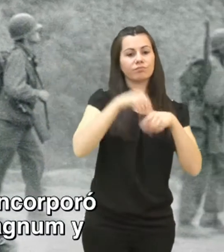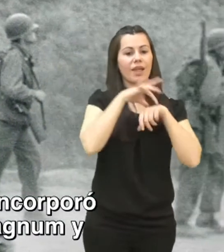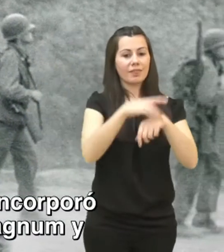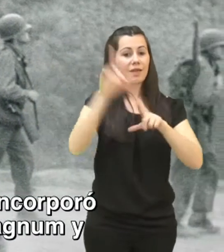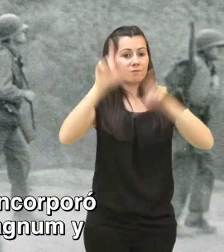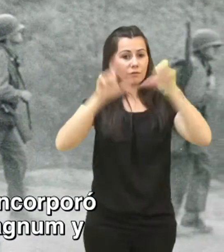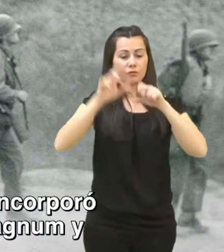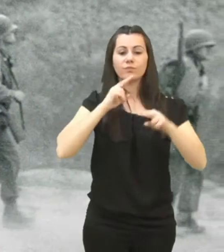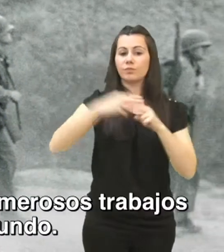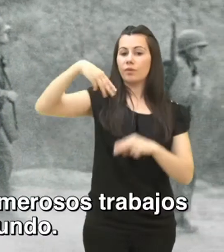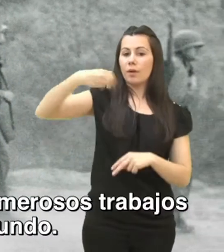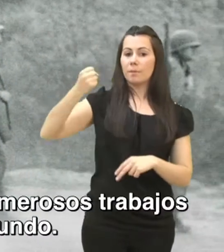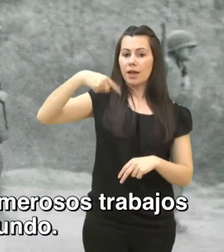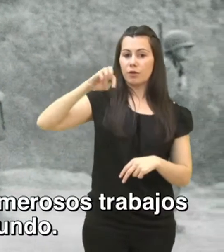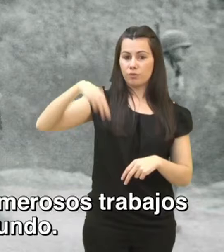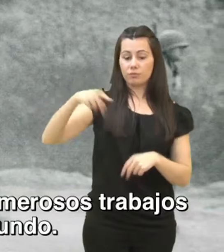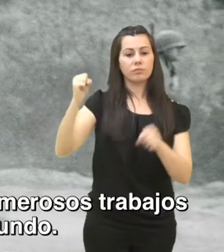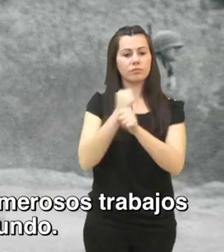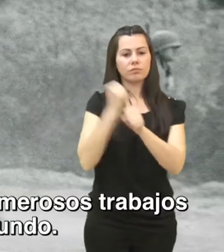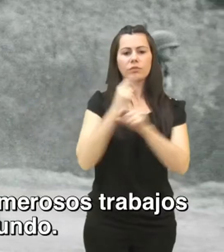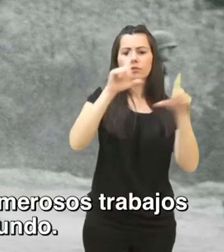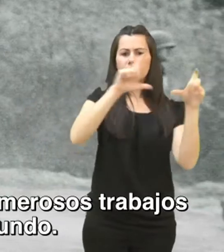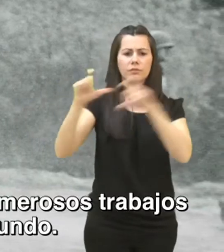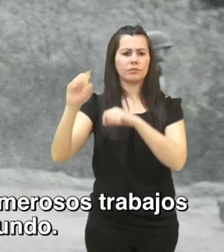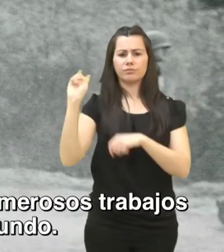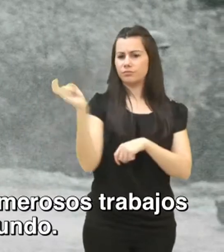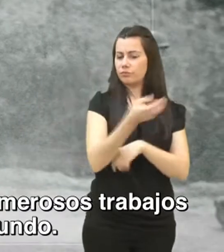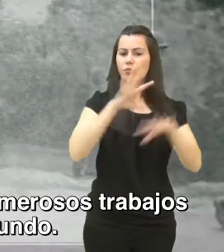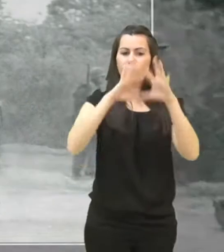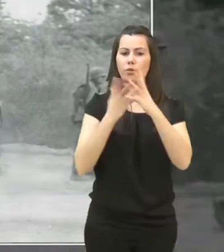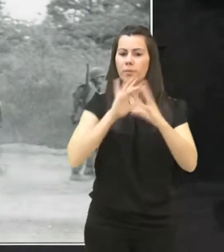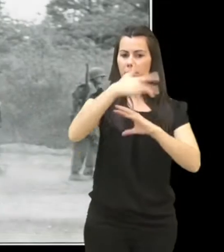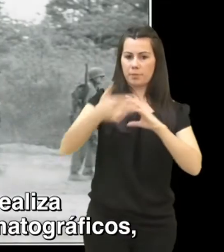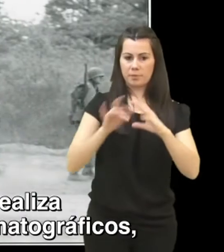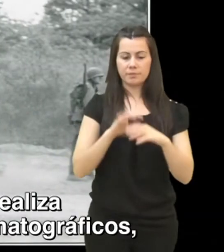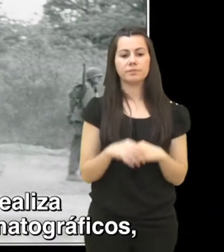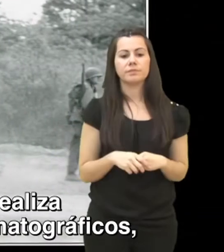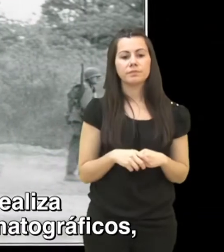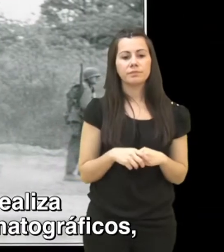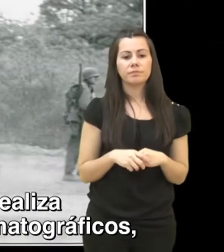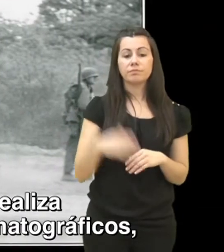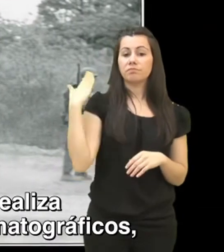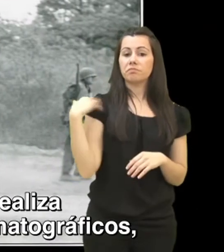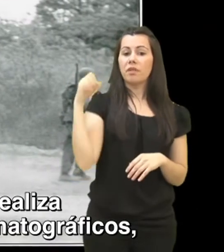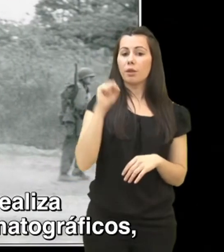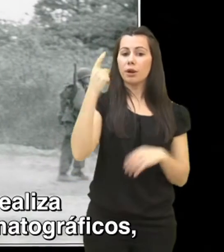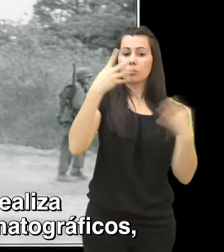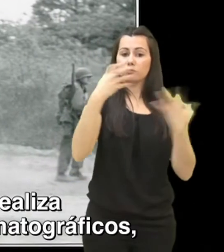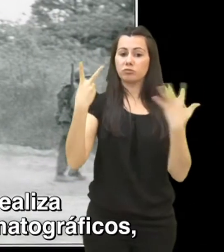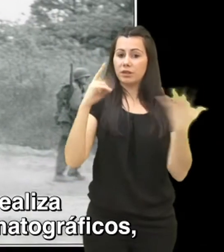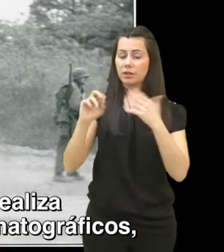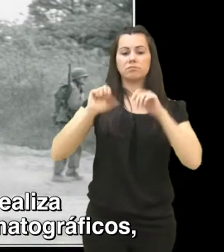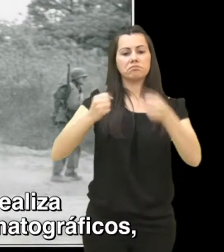a la agencia Magnum y para ella ha realizado numerosos trabajos en todo el mundo. Desde 1970